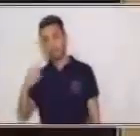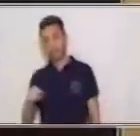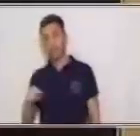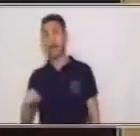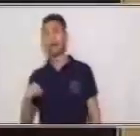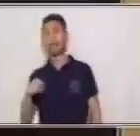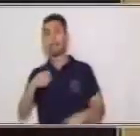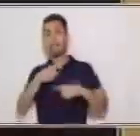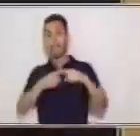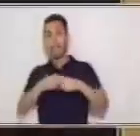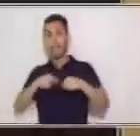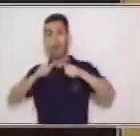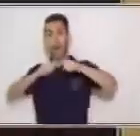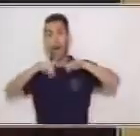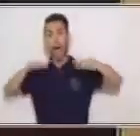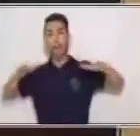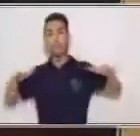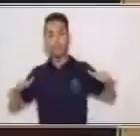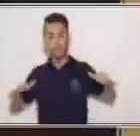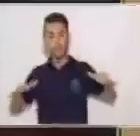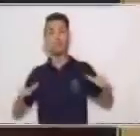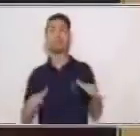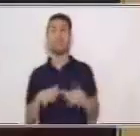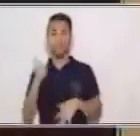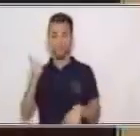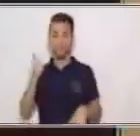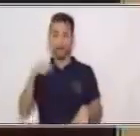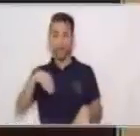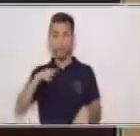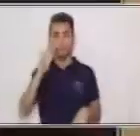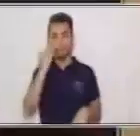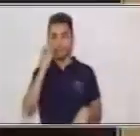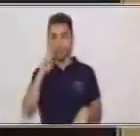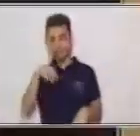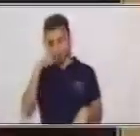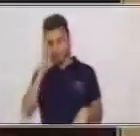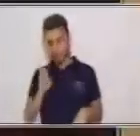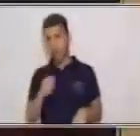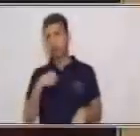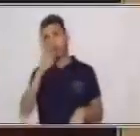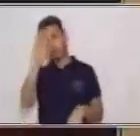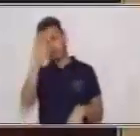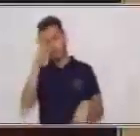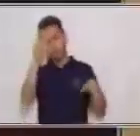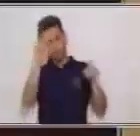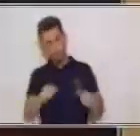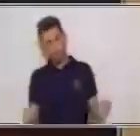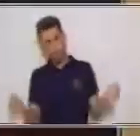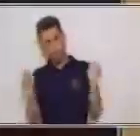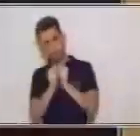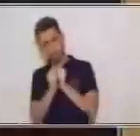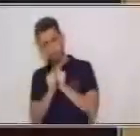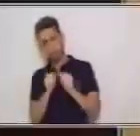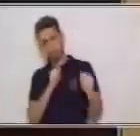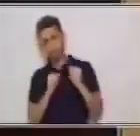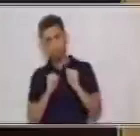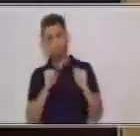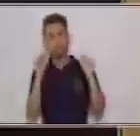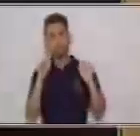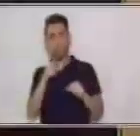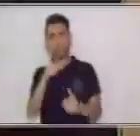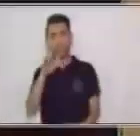del Medio Ambiente. Por eso te invitamos a que trabajen en equipo y que puedan